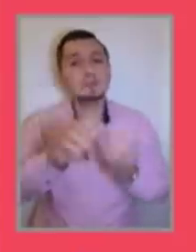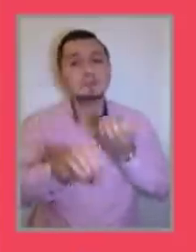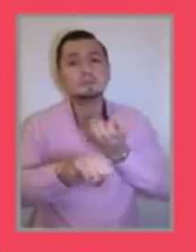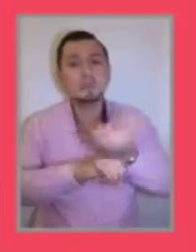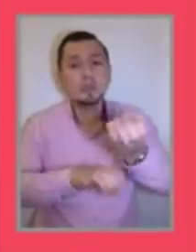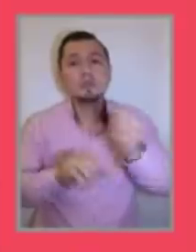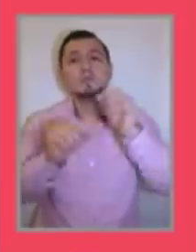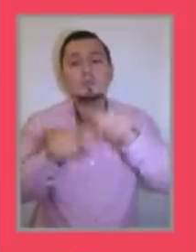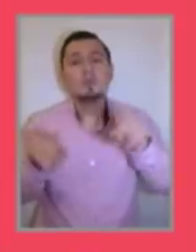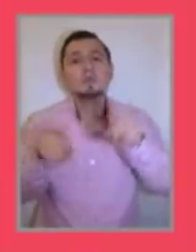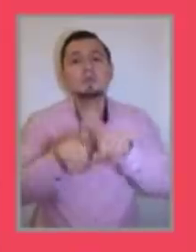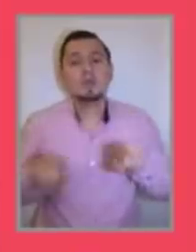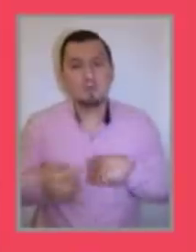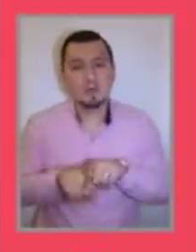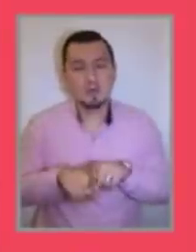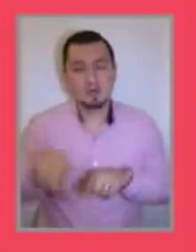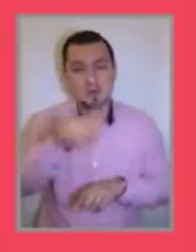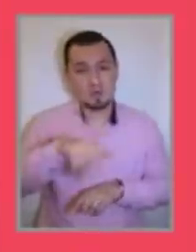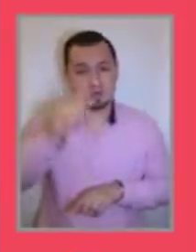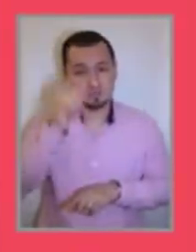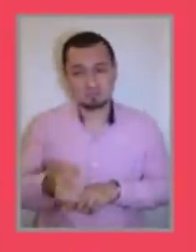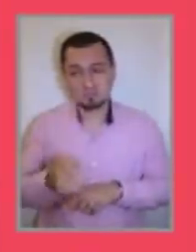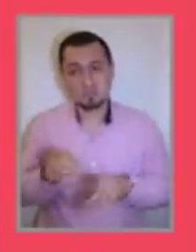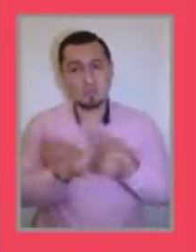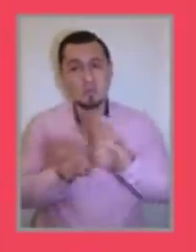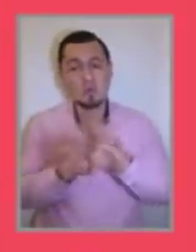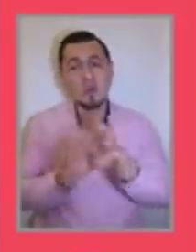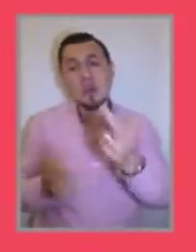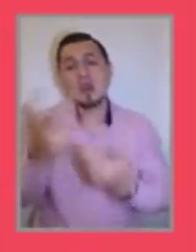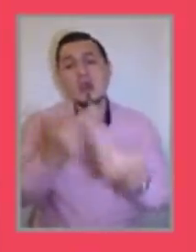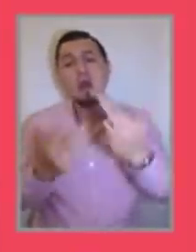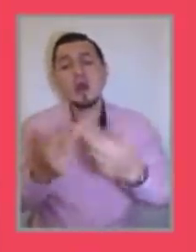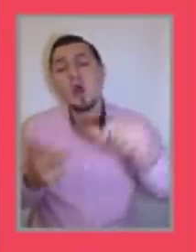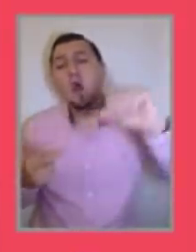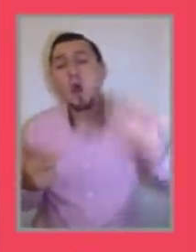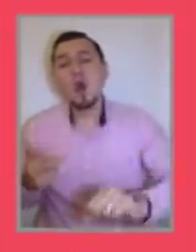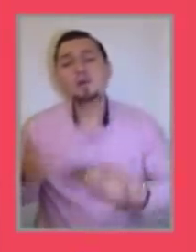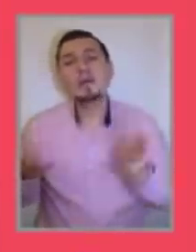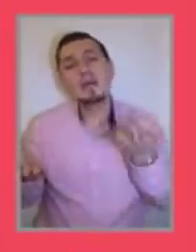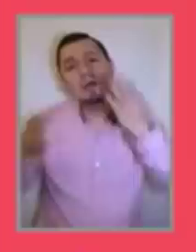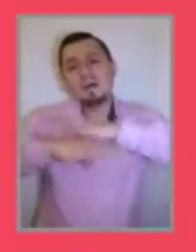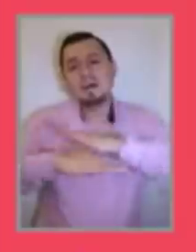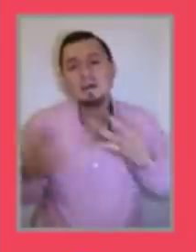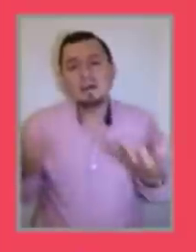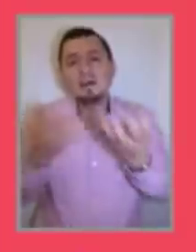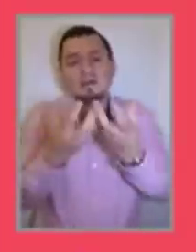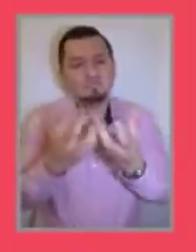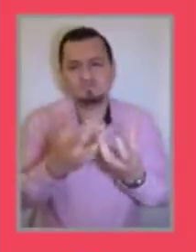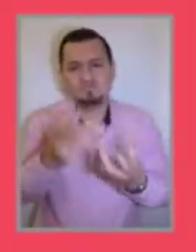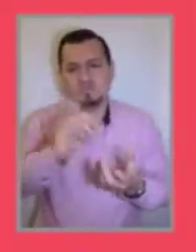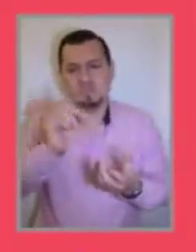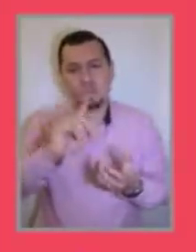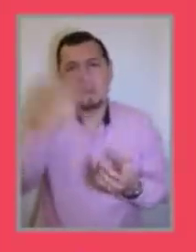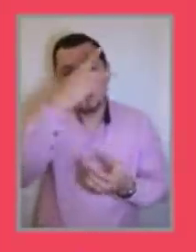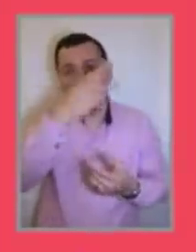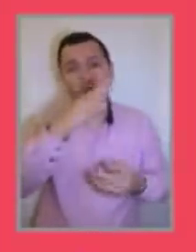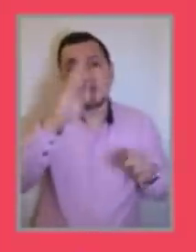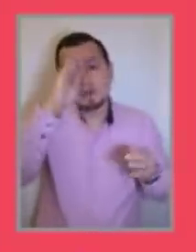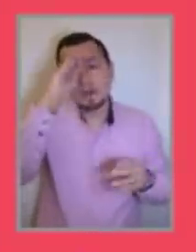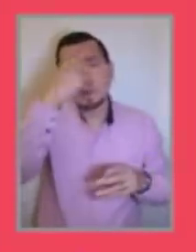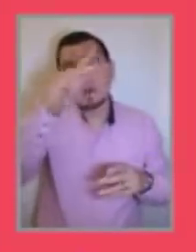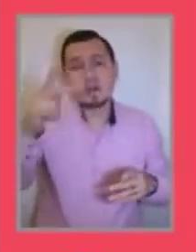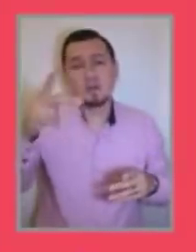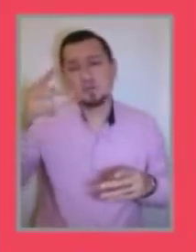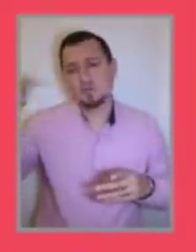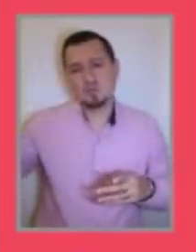el mismo protocolo. No significa que regresemos en el mismo momento, porque ya como explicamos eso dependerá de la circunstancia de cada estado, pero que